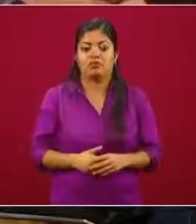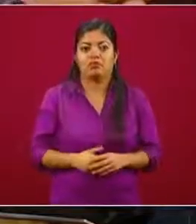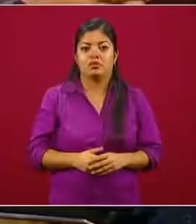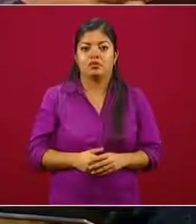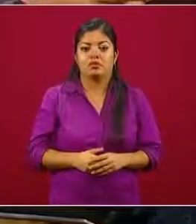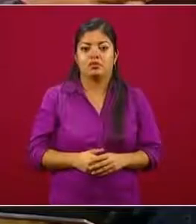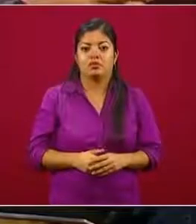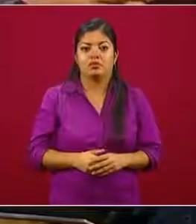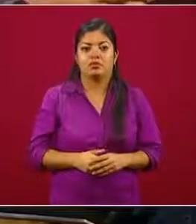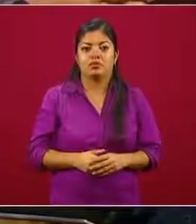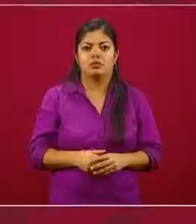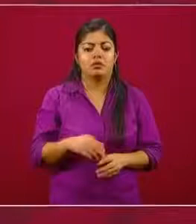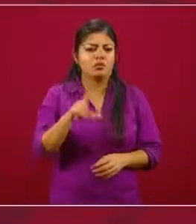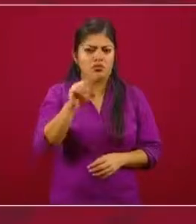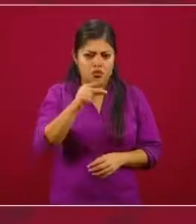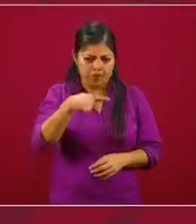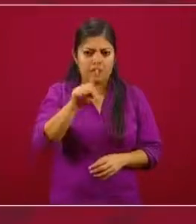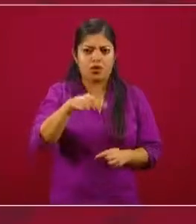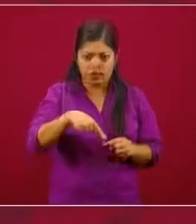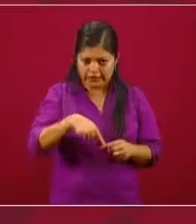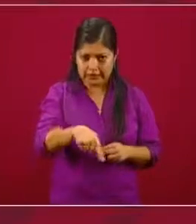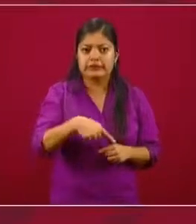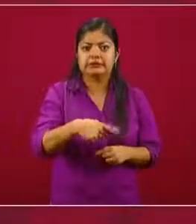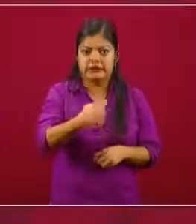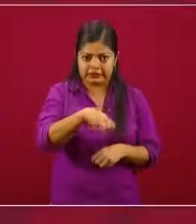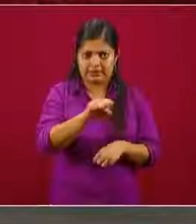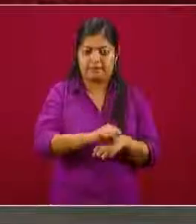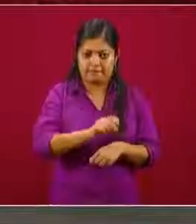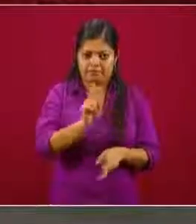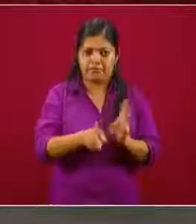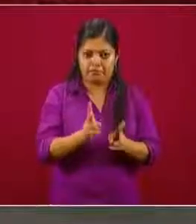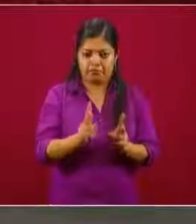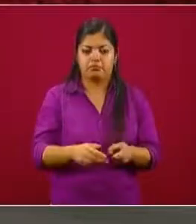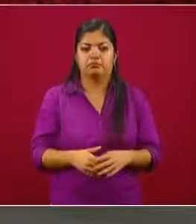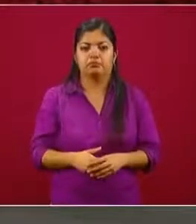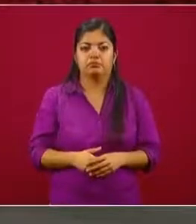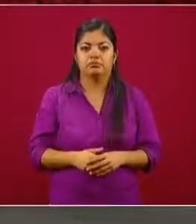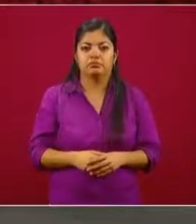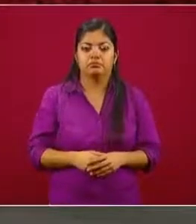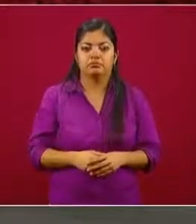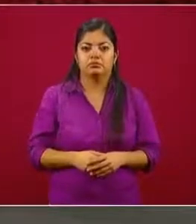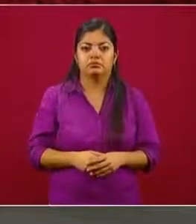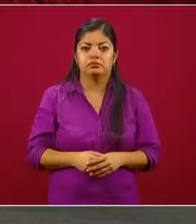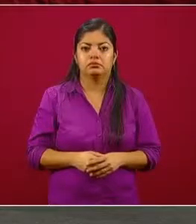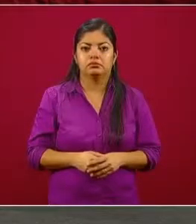No, pero lo averiguamos y esta semana lo platicamos.